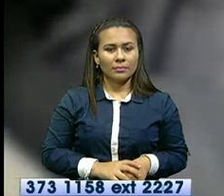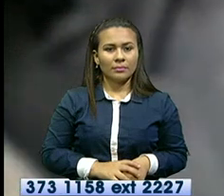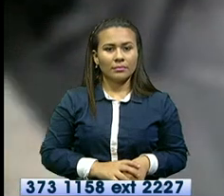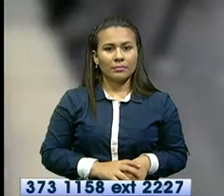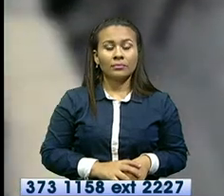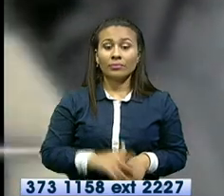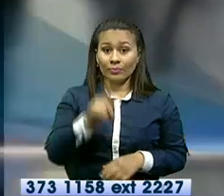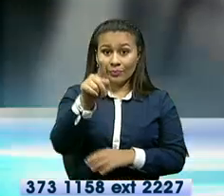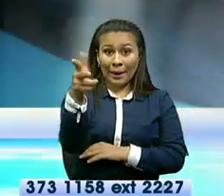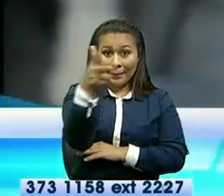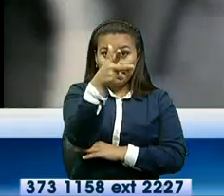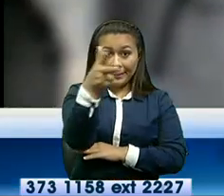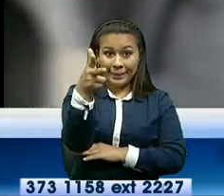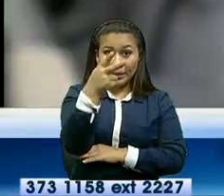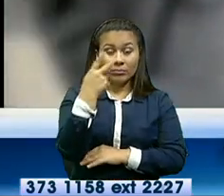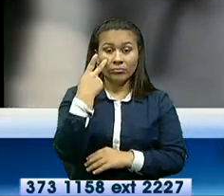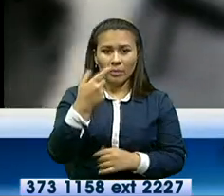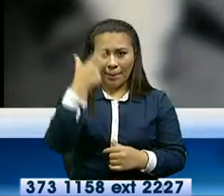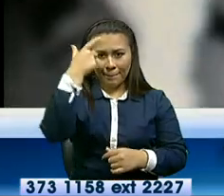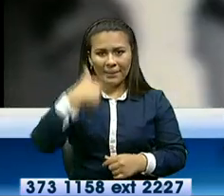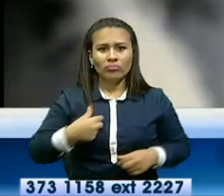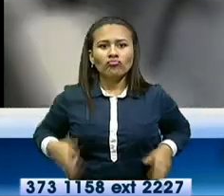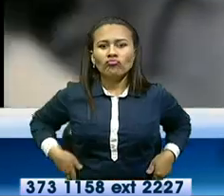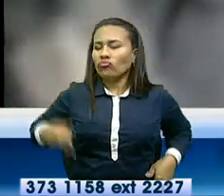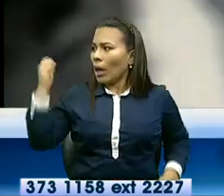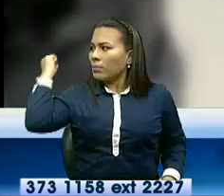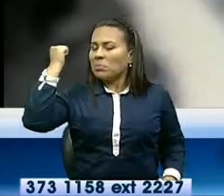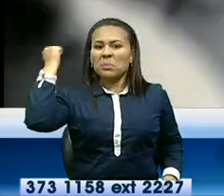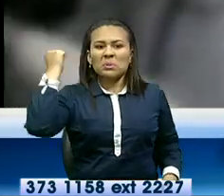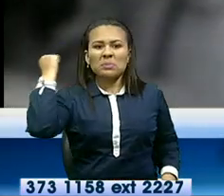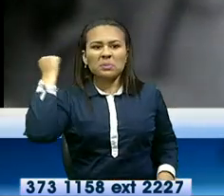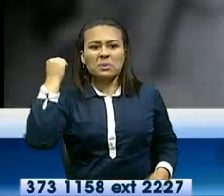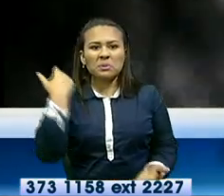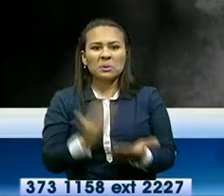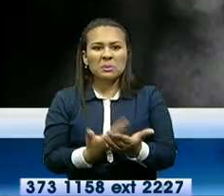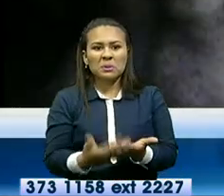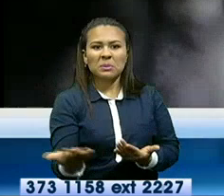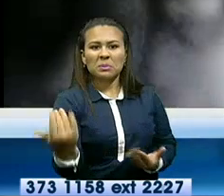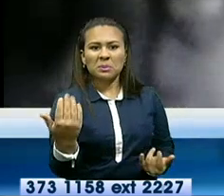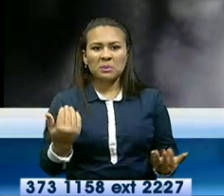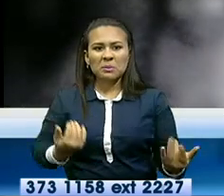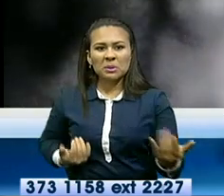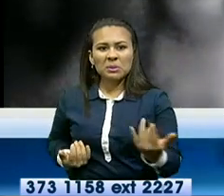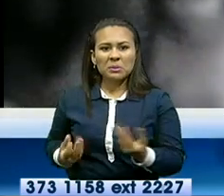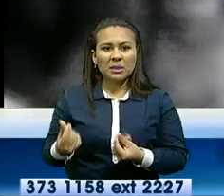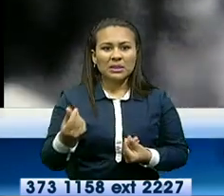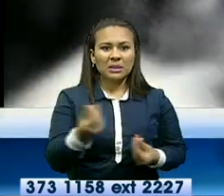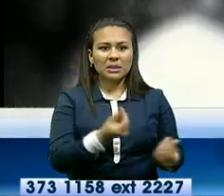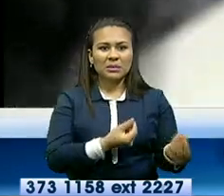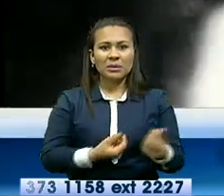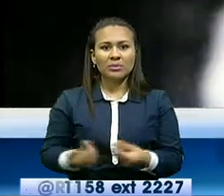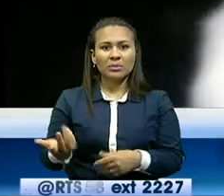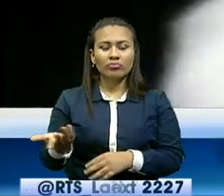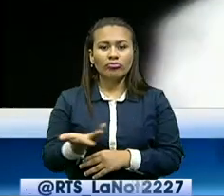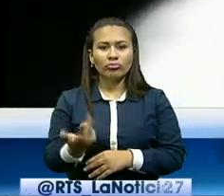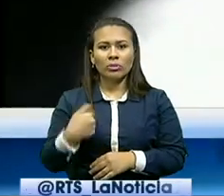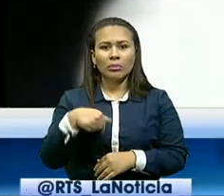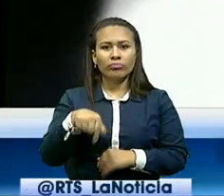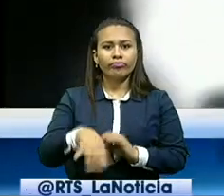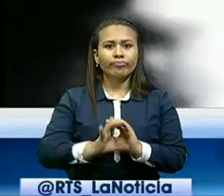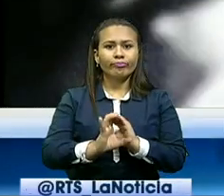En el video se divisa cómo sujetos con armas en mano amedrentan a los pasajeros de este bus de transportación pública.